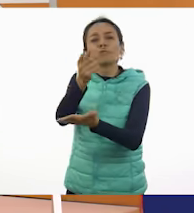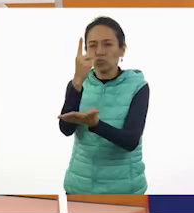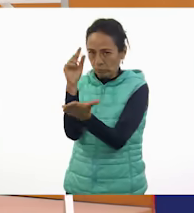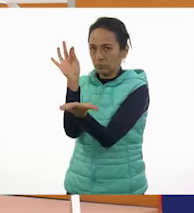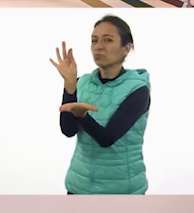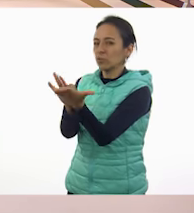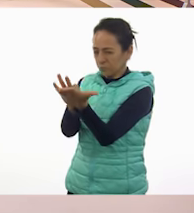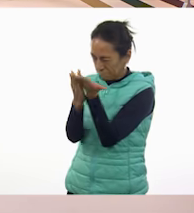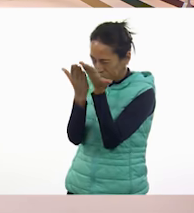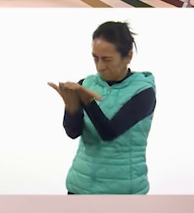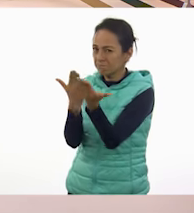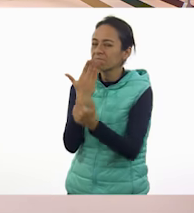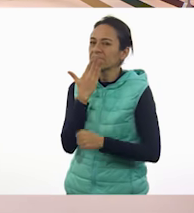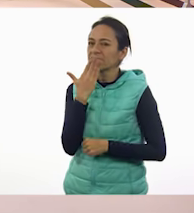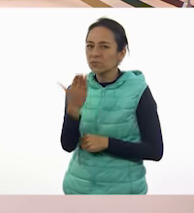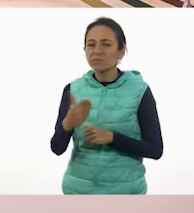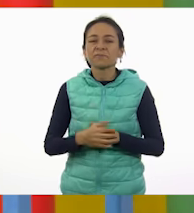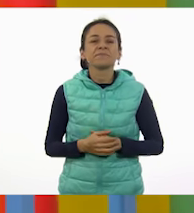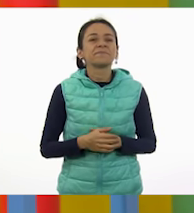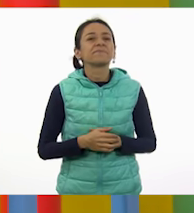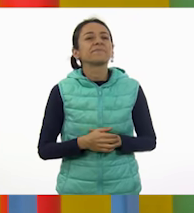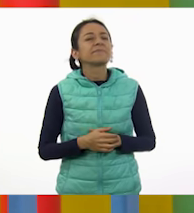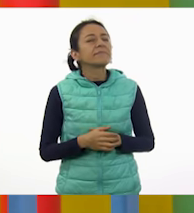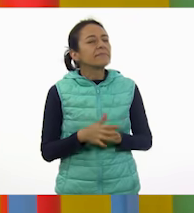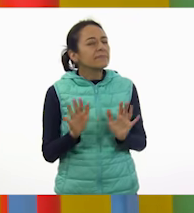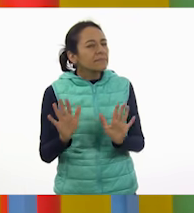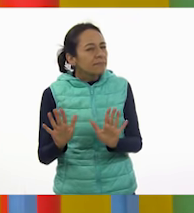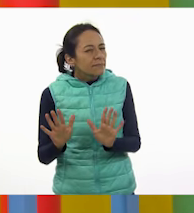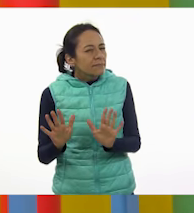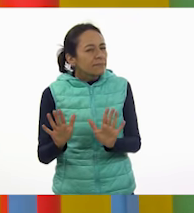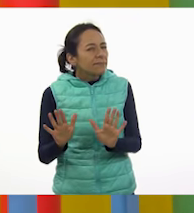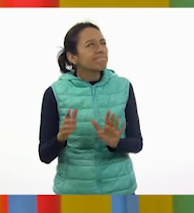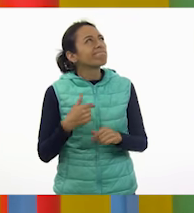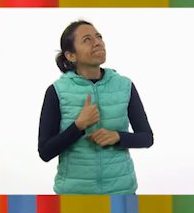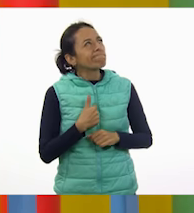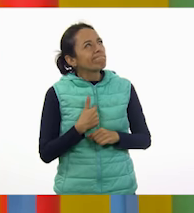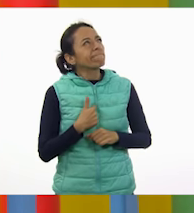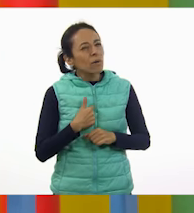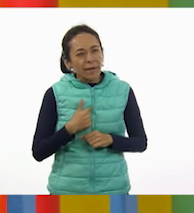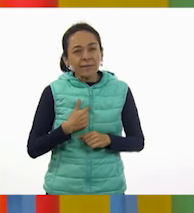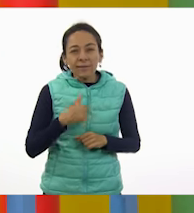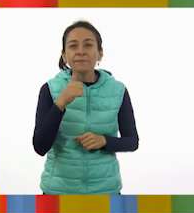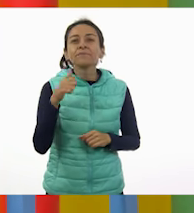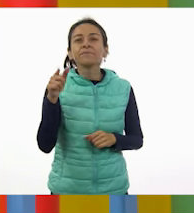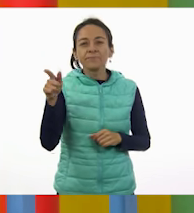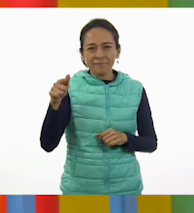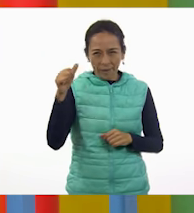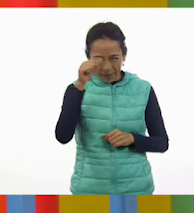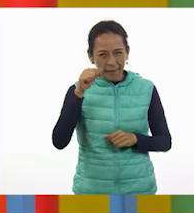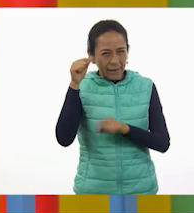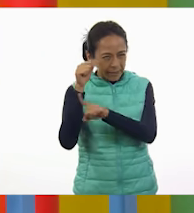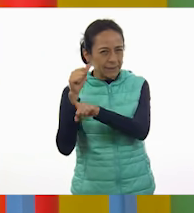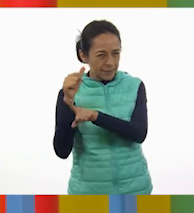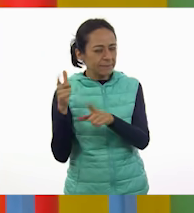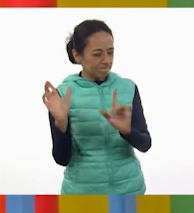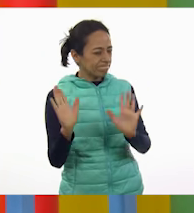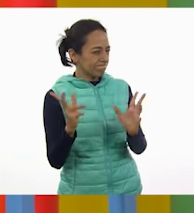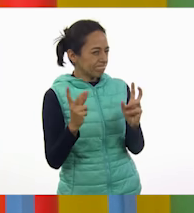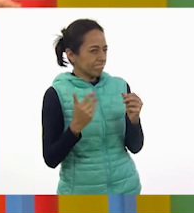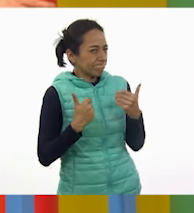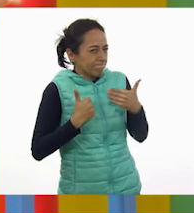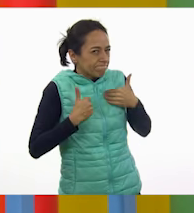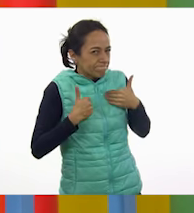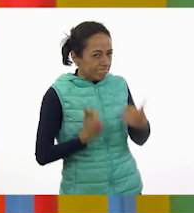¿Qué te parece? Muy bien. Creo que ya te voy entendiendo, Adriana. Lo que quieres decir es que notemos que todas las